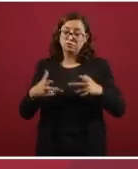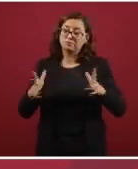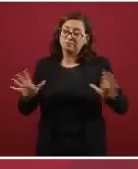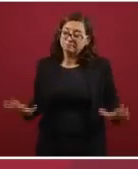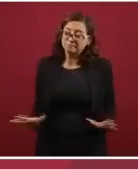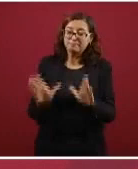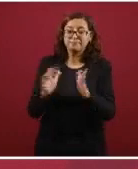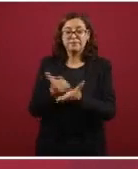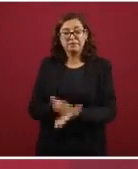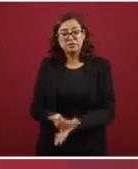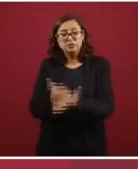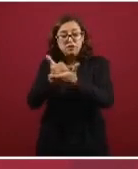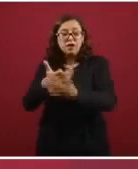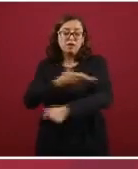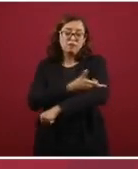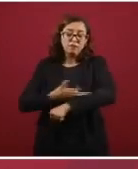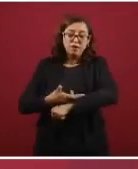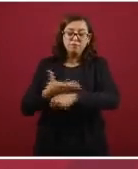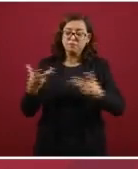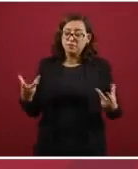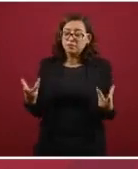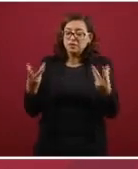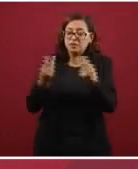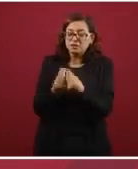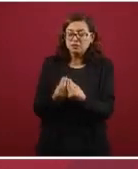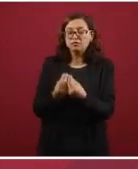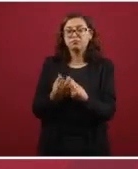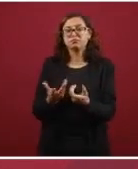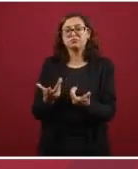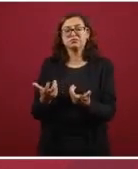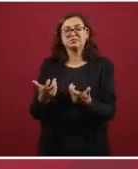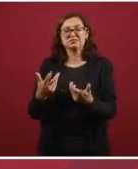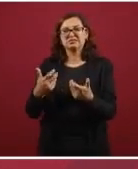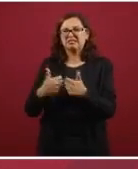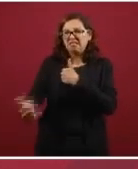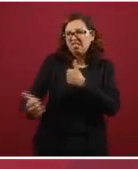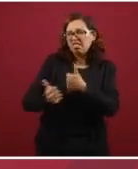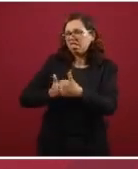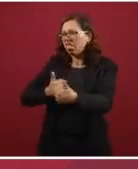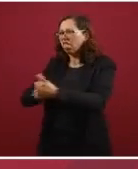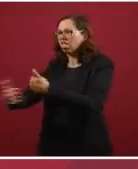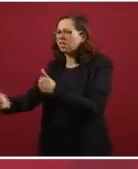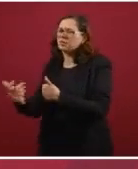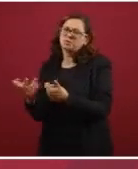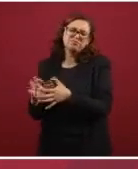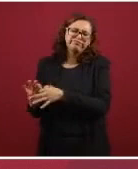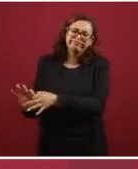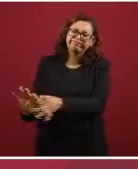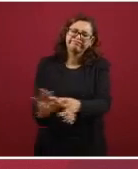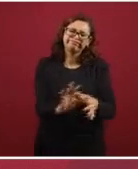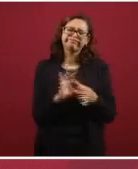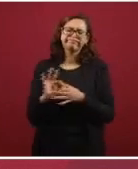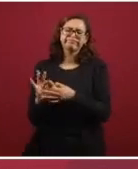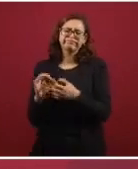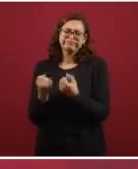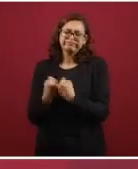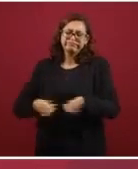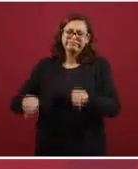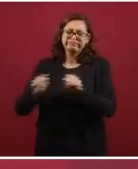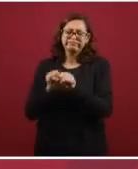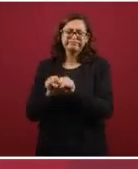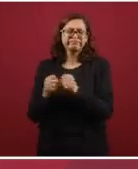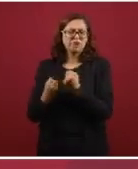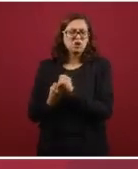familia, que no haya desintegración en las familias, que seamos muy fraternos, muy solidarios,